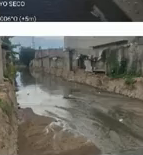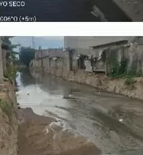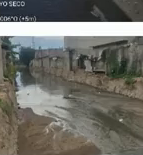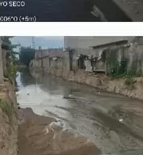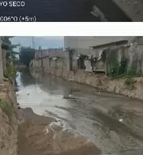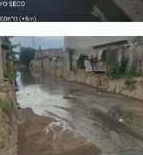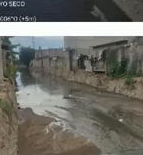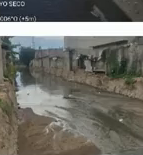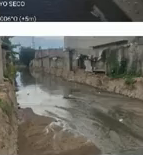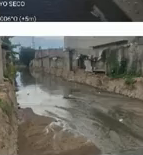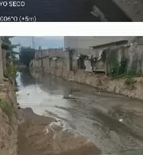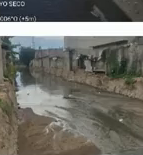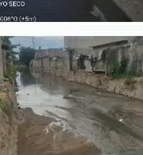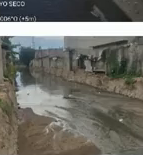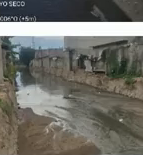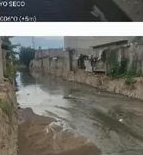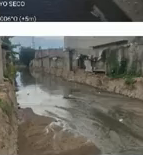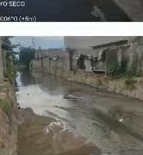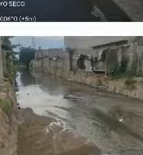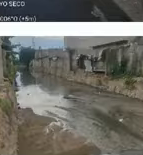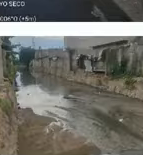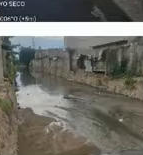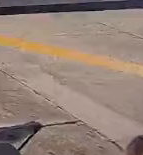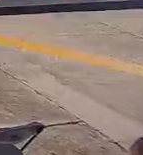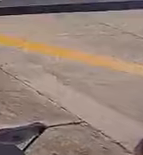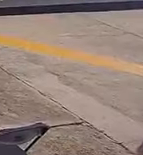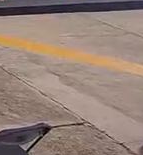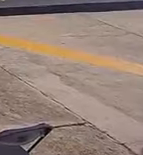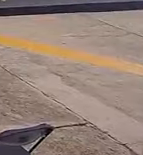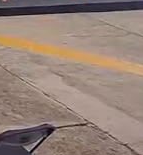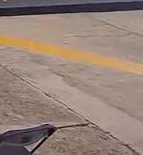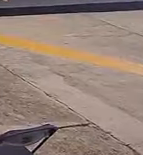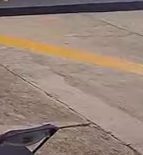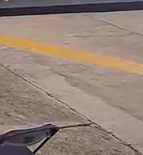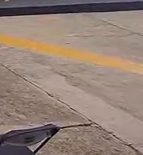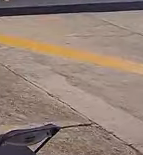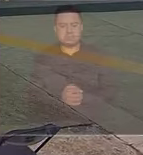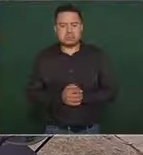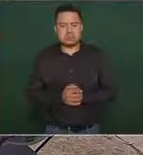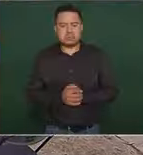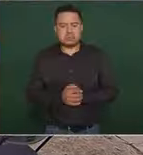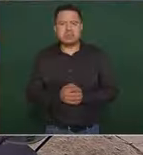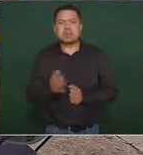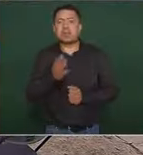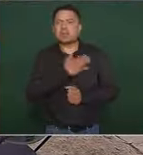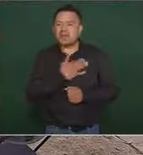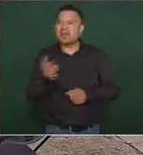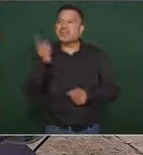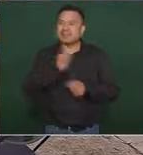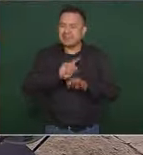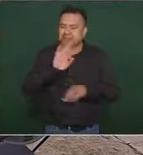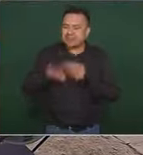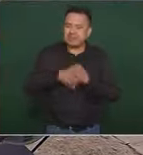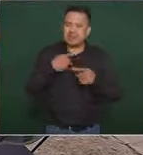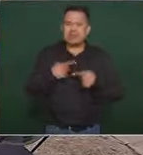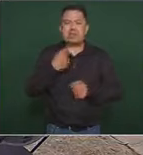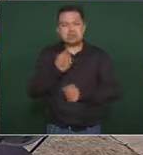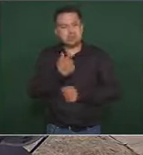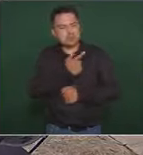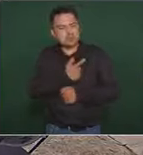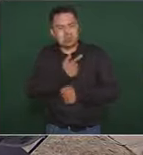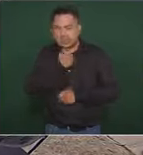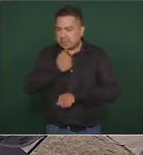Buenos días, señor presidente. Buenos días a todas y a todas y a todos. Con mucho gusto podemos informar